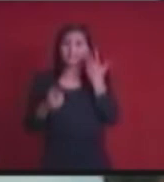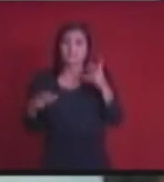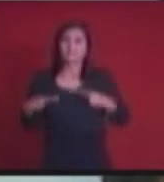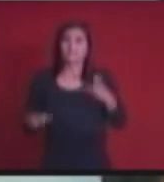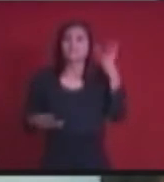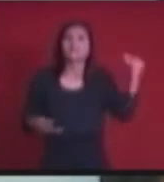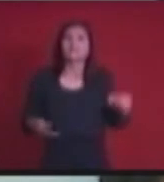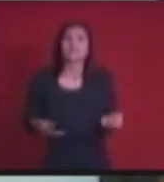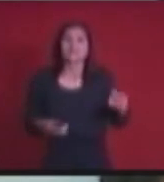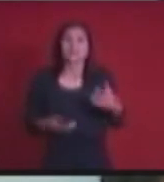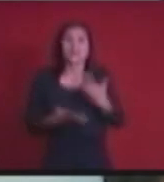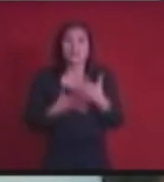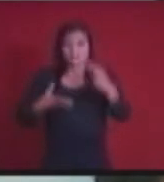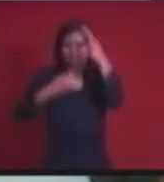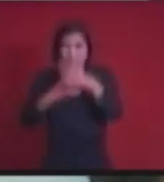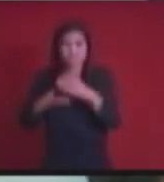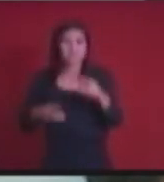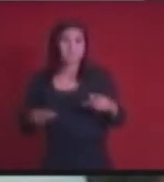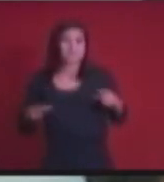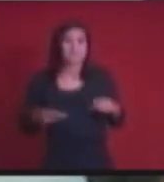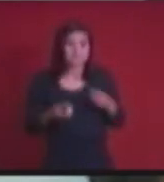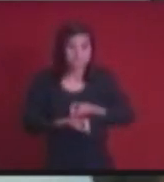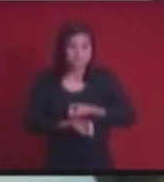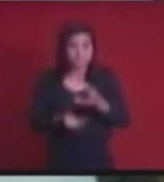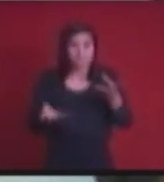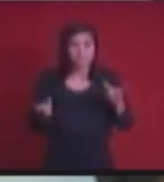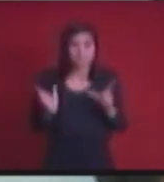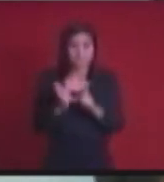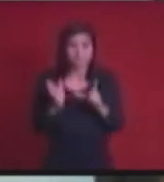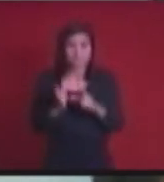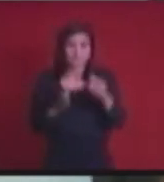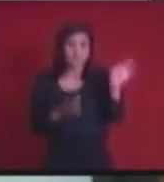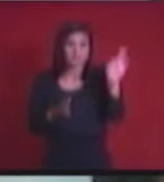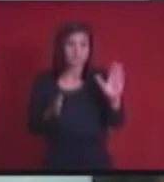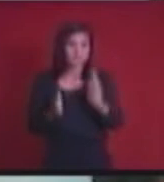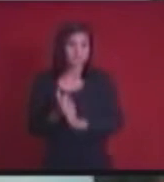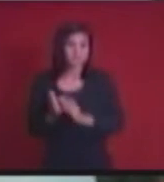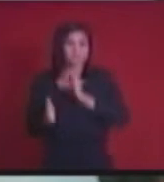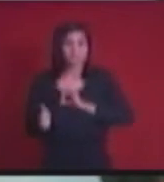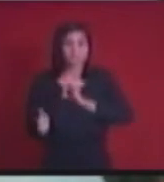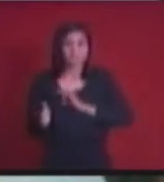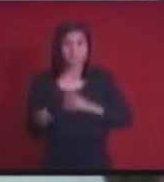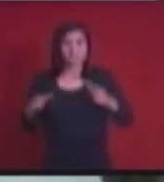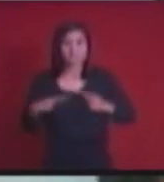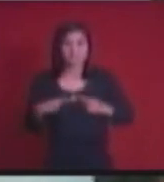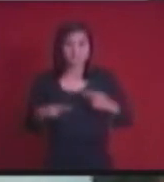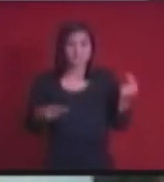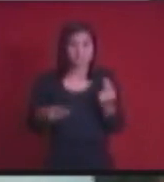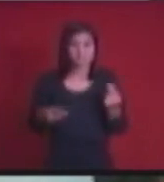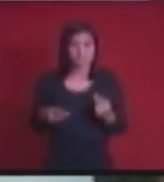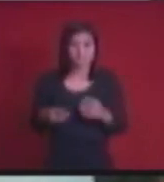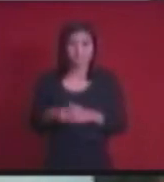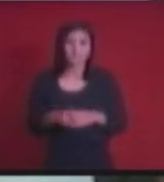lado, ahora coacciona el voto ciudadano con el reparto de tarjetas de descuento y felicitaciones a los ciudadanos utilizando